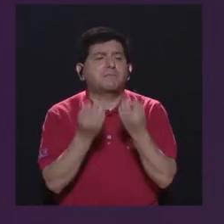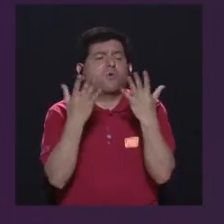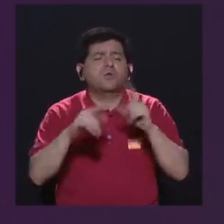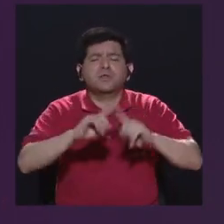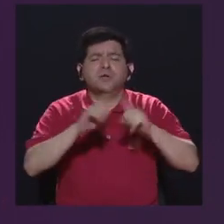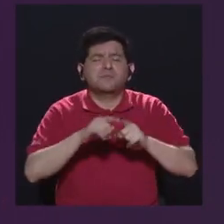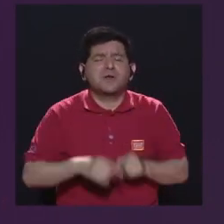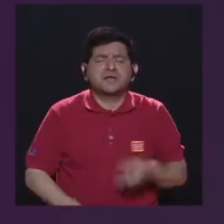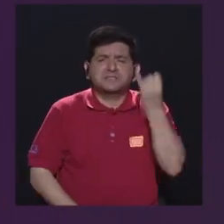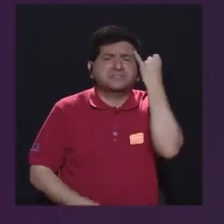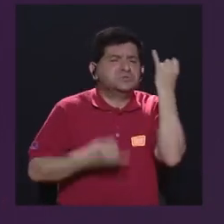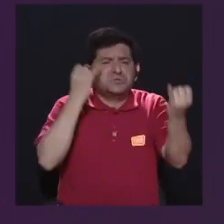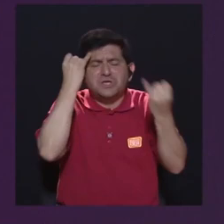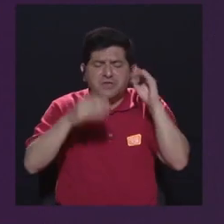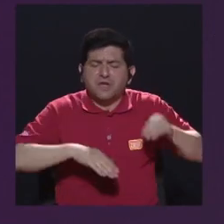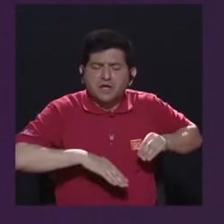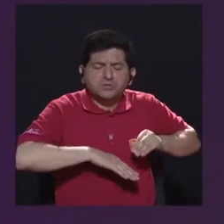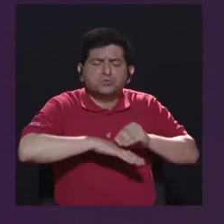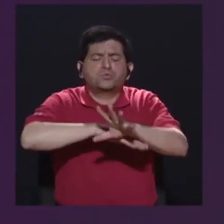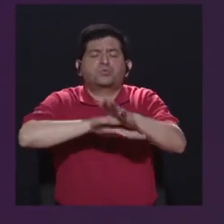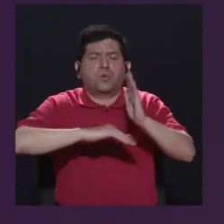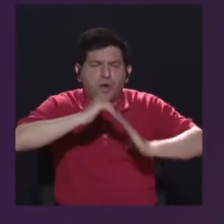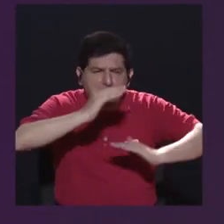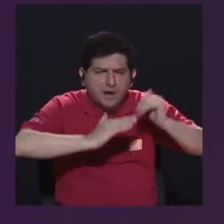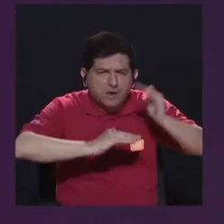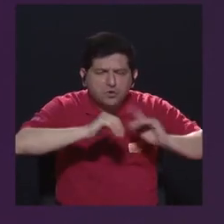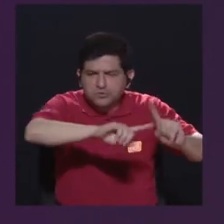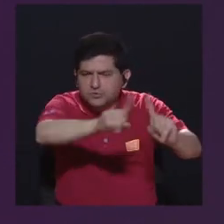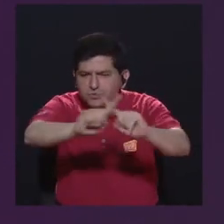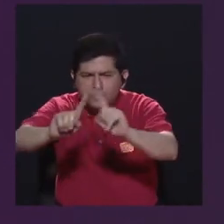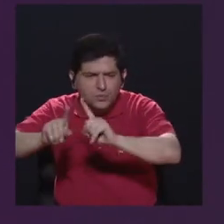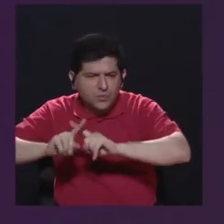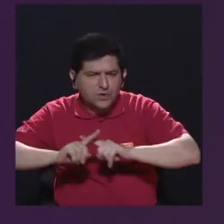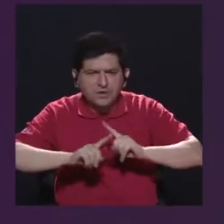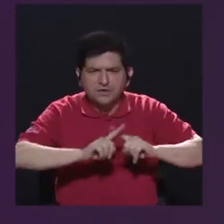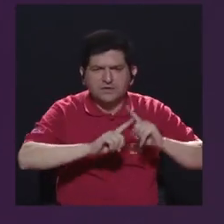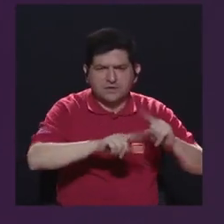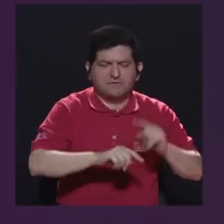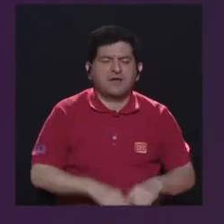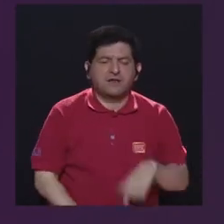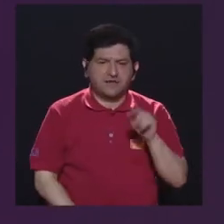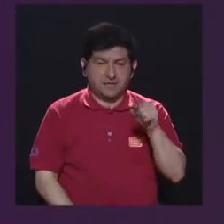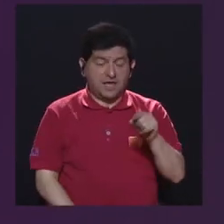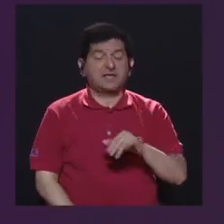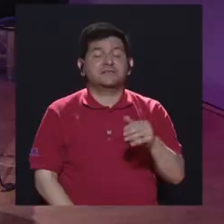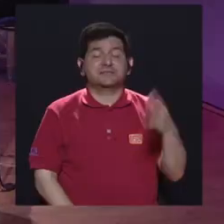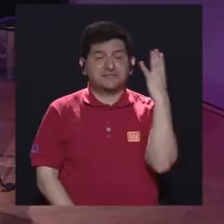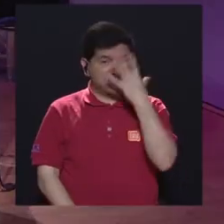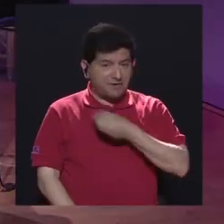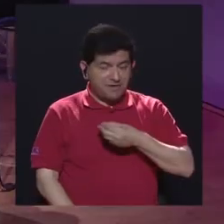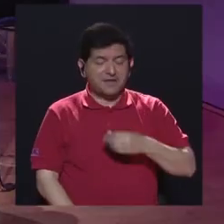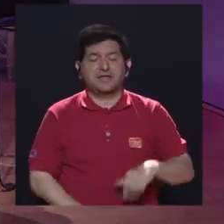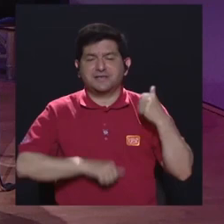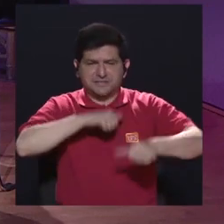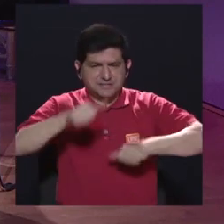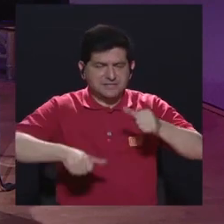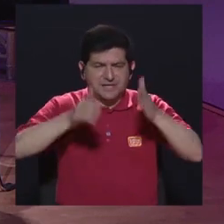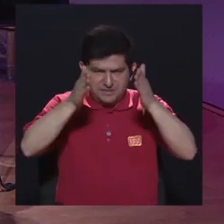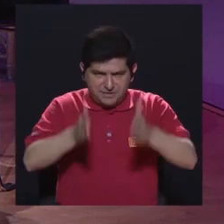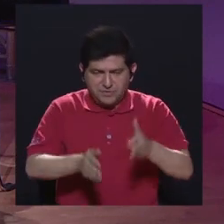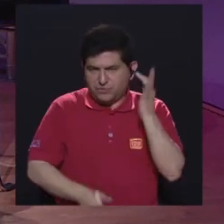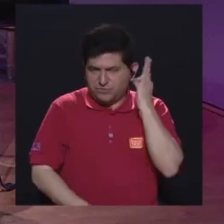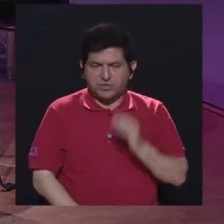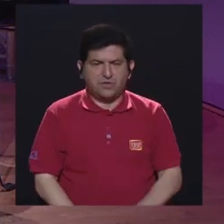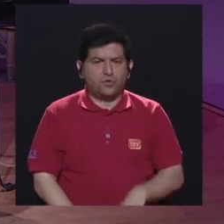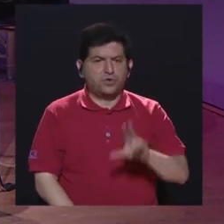corrientes que han influido para la construcción de las diferentes corrientes teóricas. Que es la belleza del feminismo, igual que es una red inabarcable, ¿no? Es